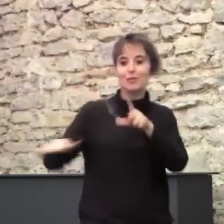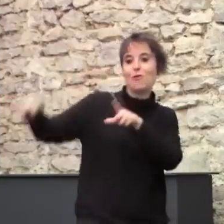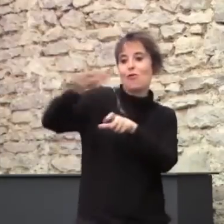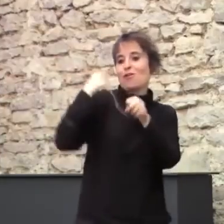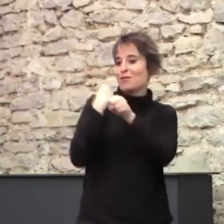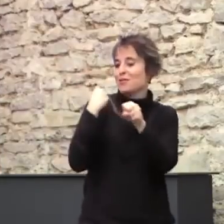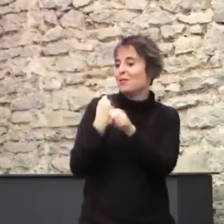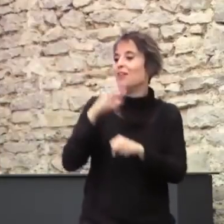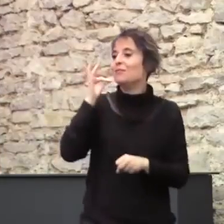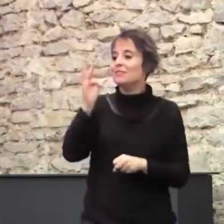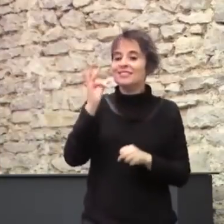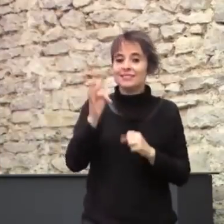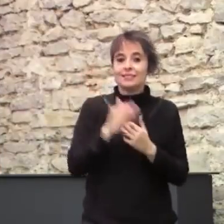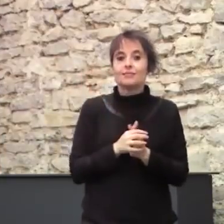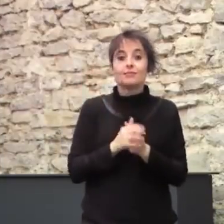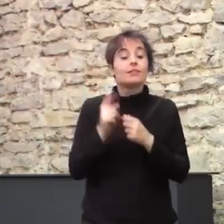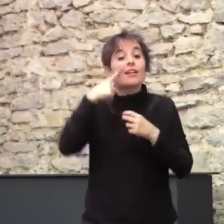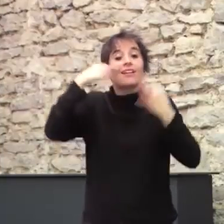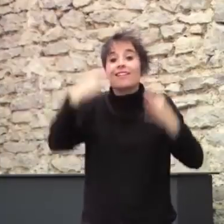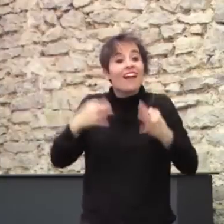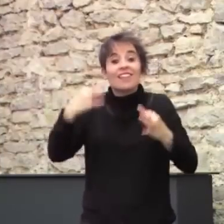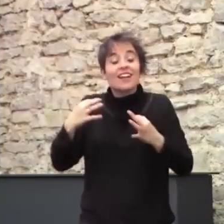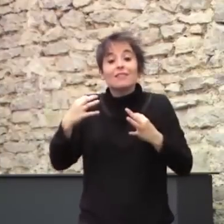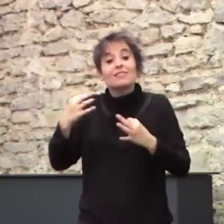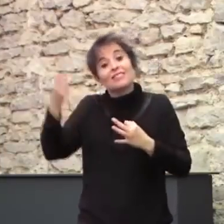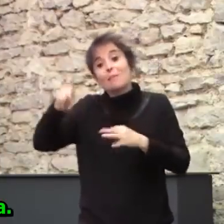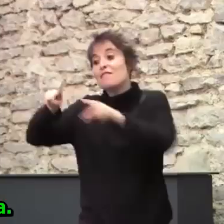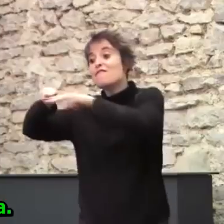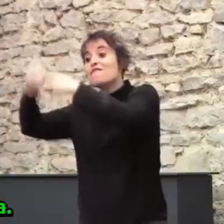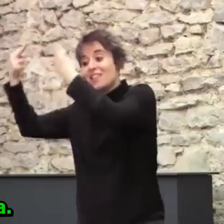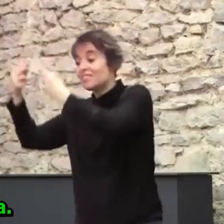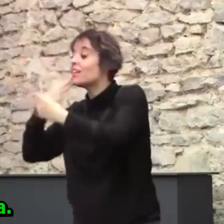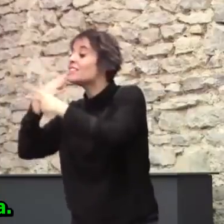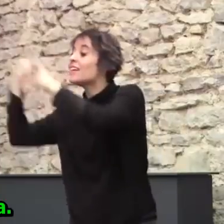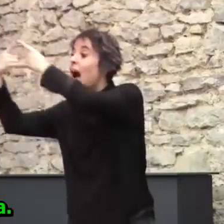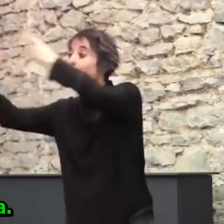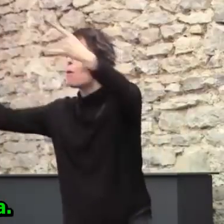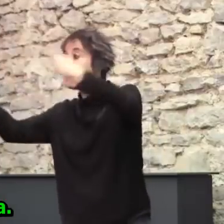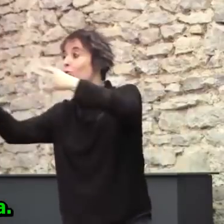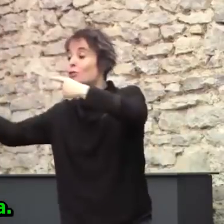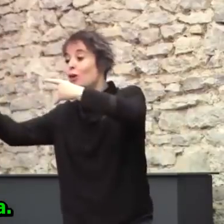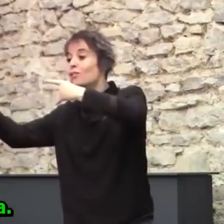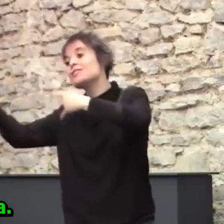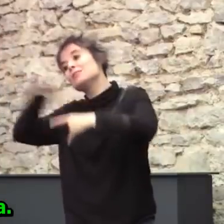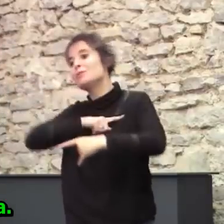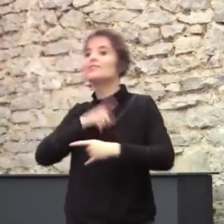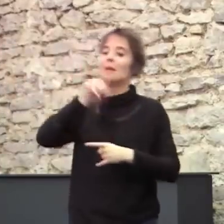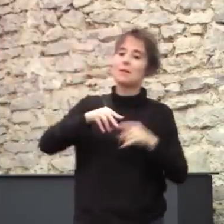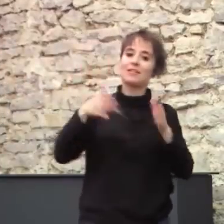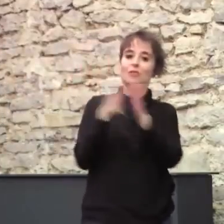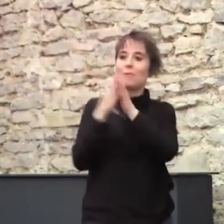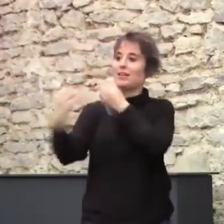de trabajo. Y realmente es una fiesta también para los demás cuando alguien se enamora y es correspondido o correspondida,